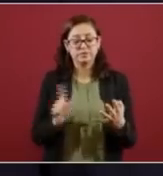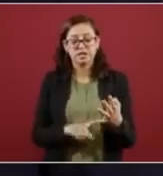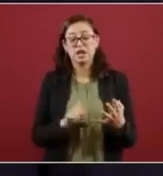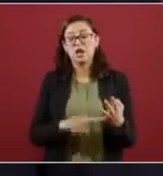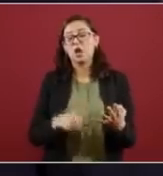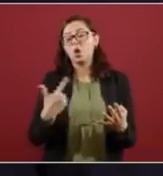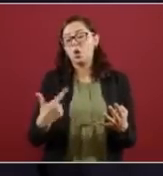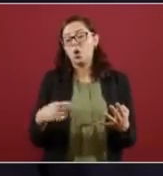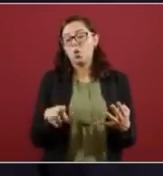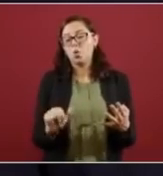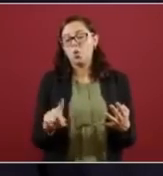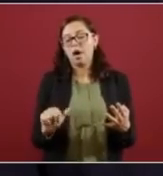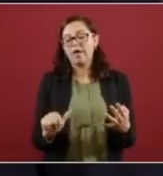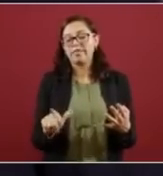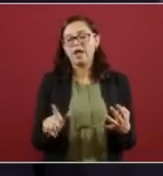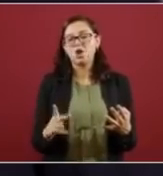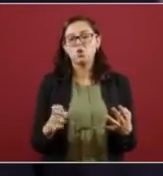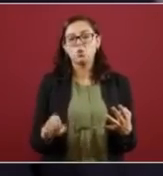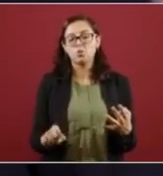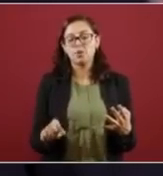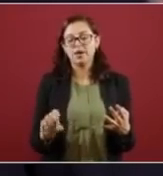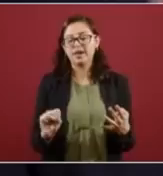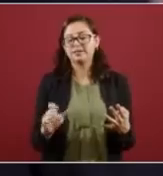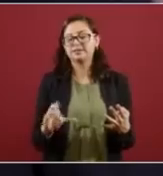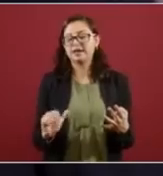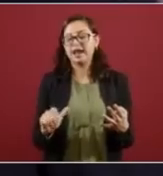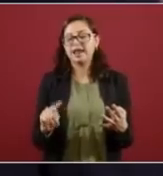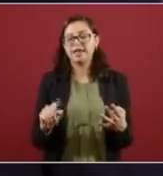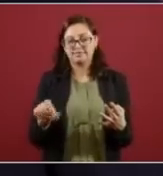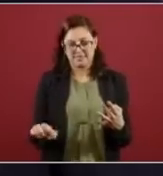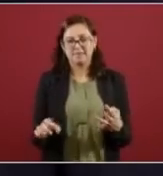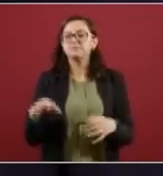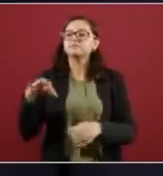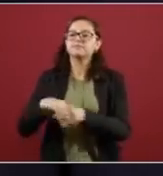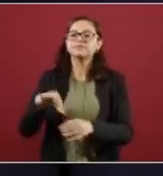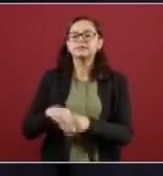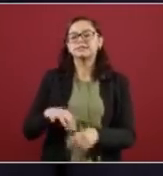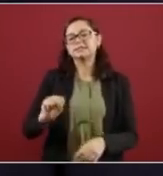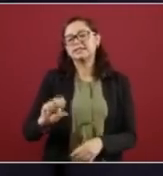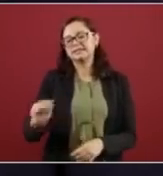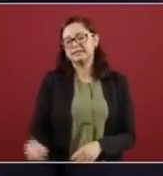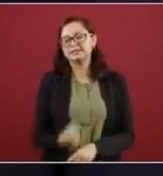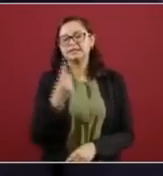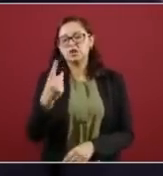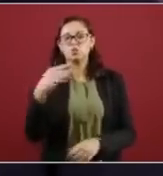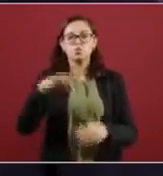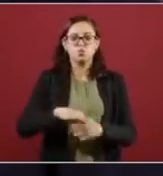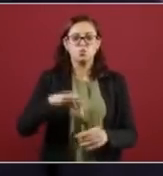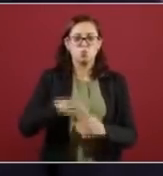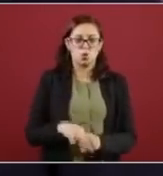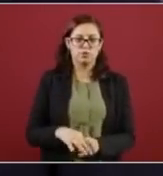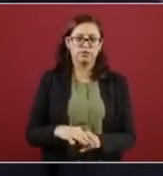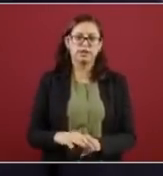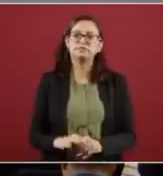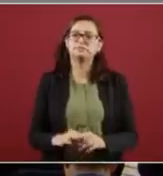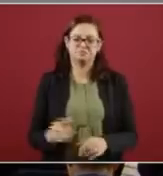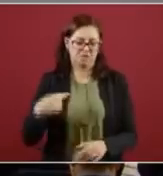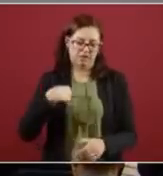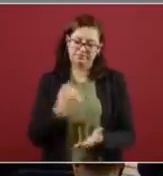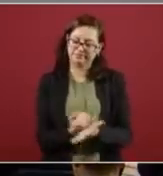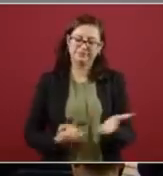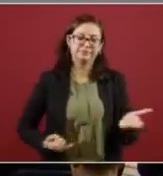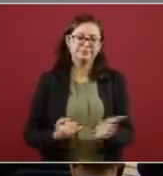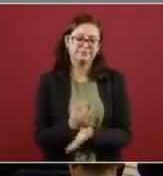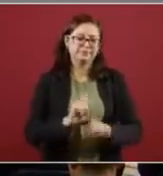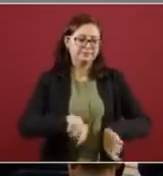Escalante, 61 votos, también ganó. Entonces, son los cuatro, ya envié los nombramientos. En conferencia